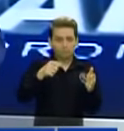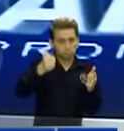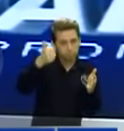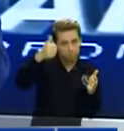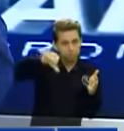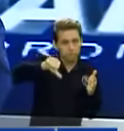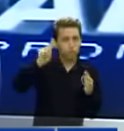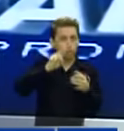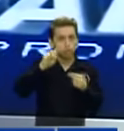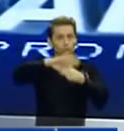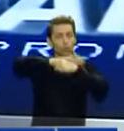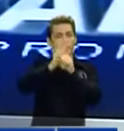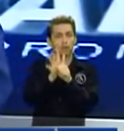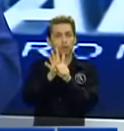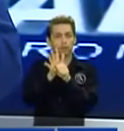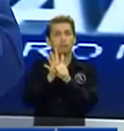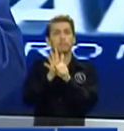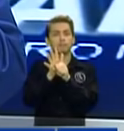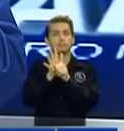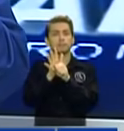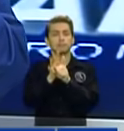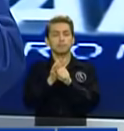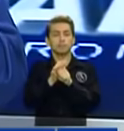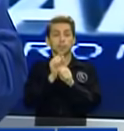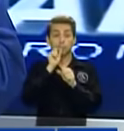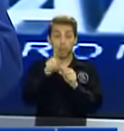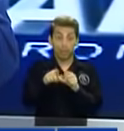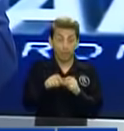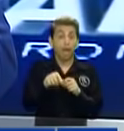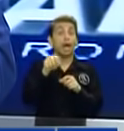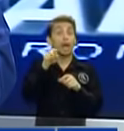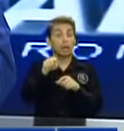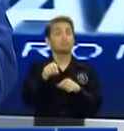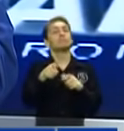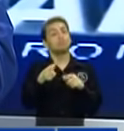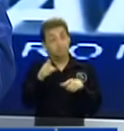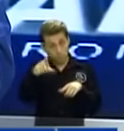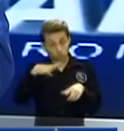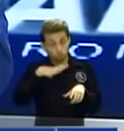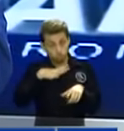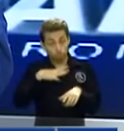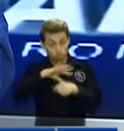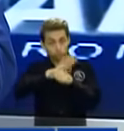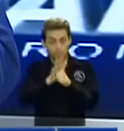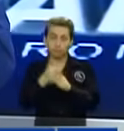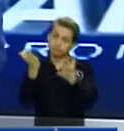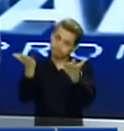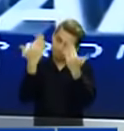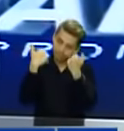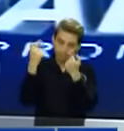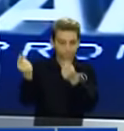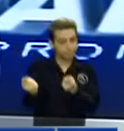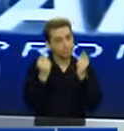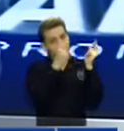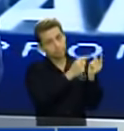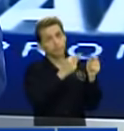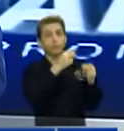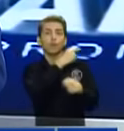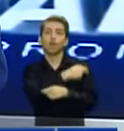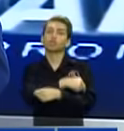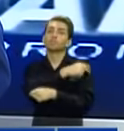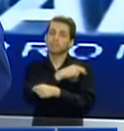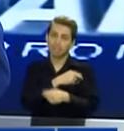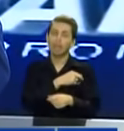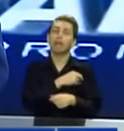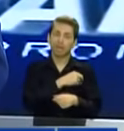o no el contagio. Si es efectivo, entonces le decimos, véngase, nos lo llevamos al hospital y dejamos en cuarentena,